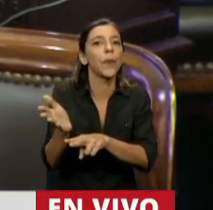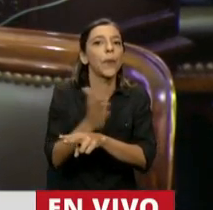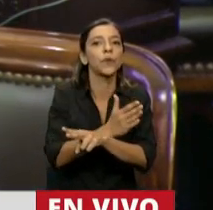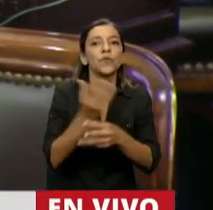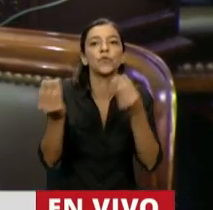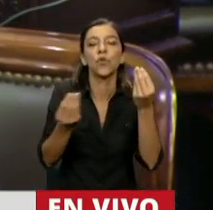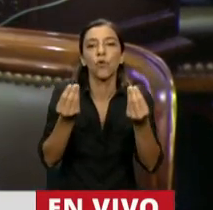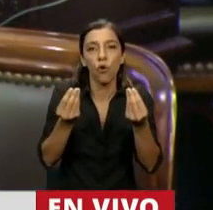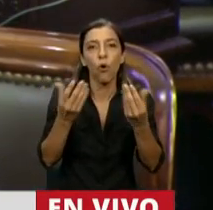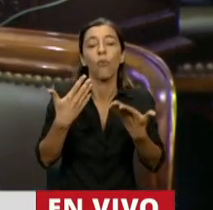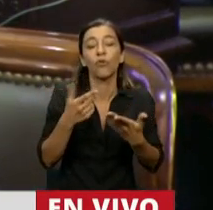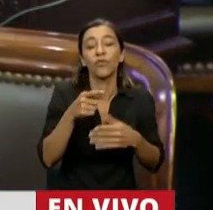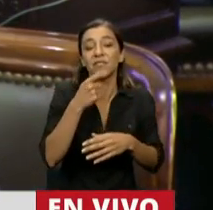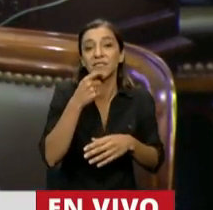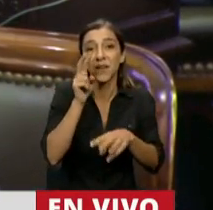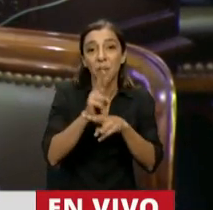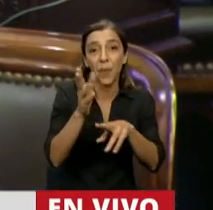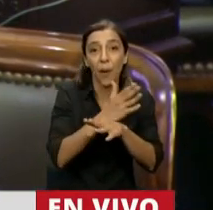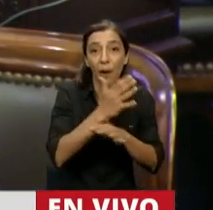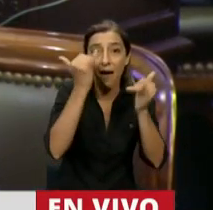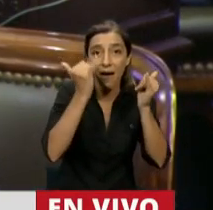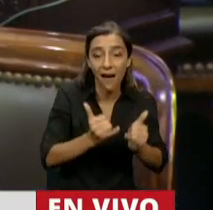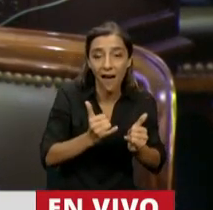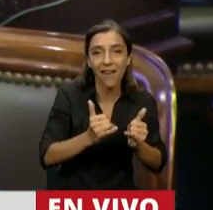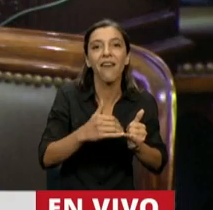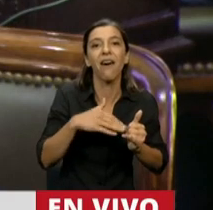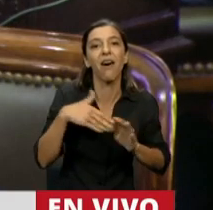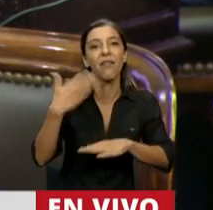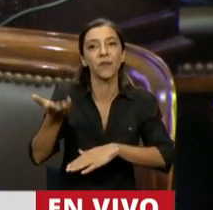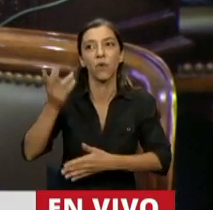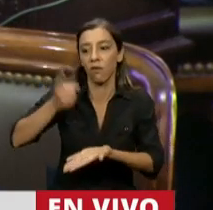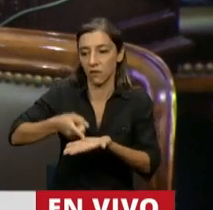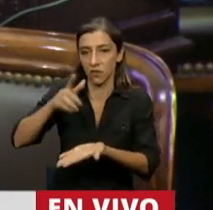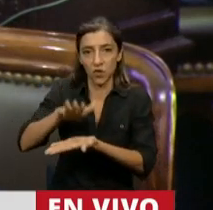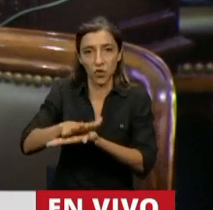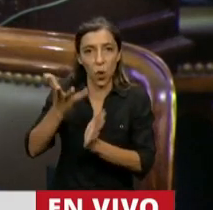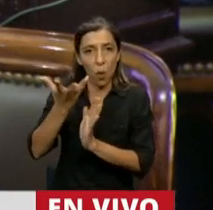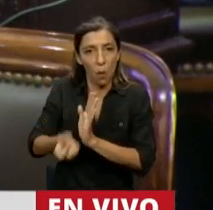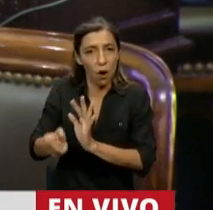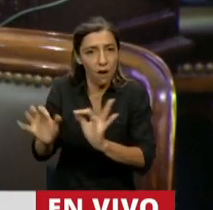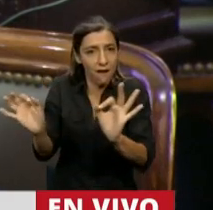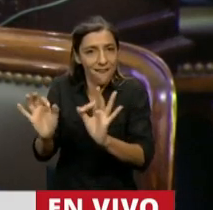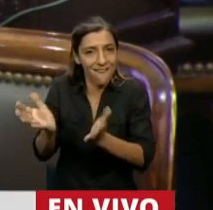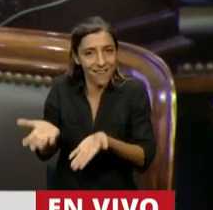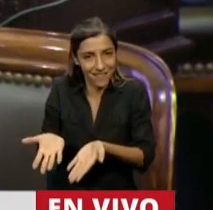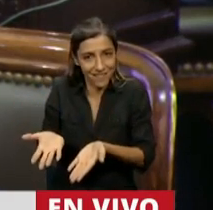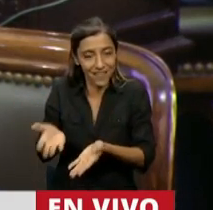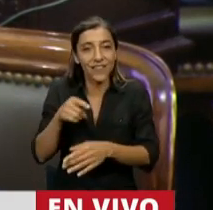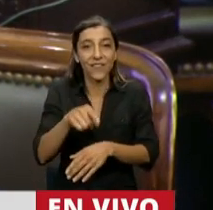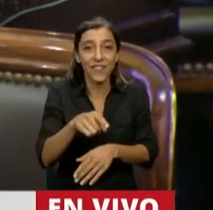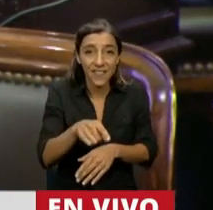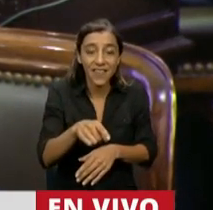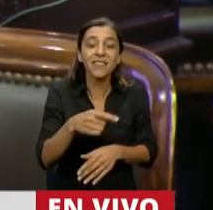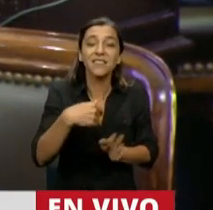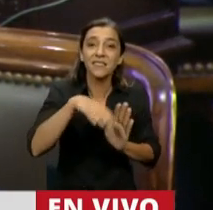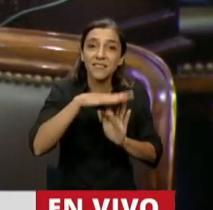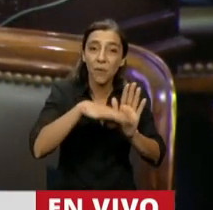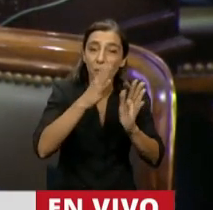como el aborto. Este proyecto es predebate. Este proyecto